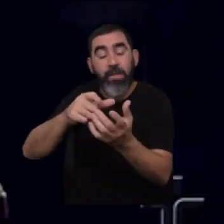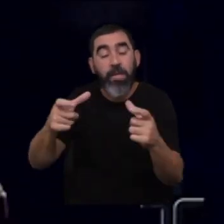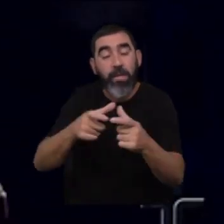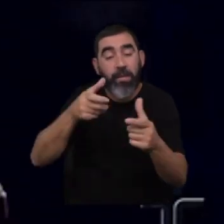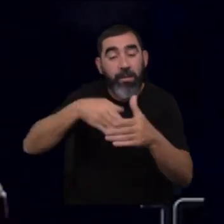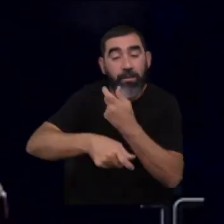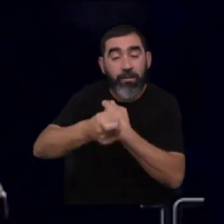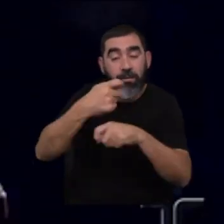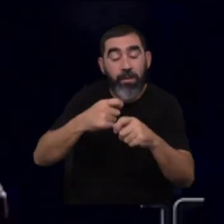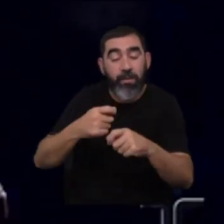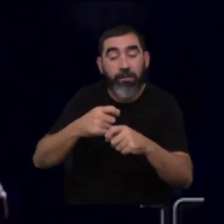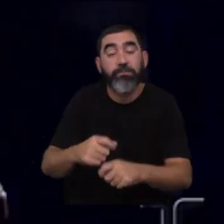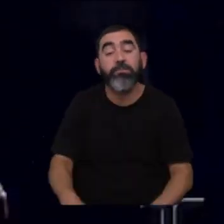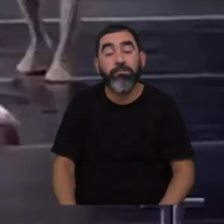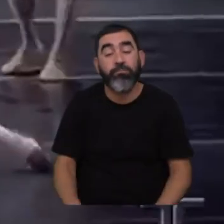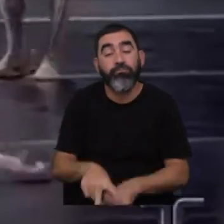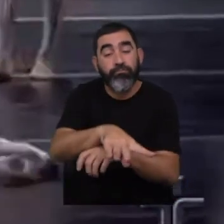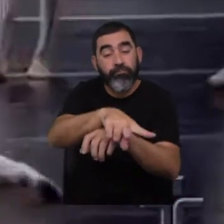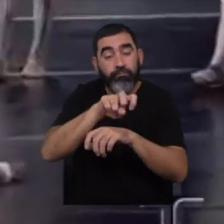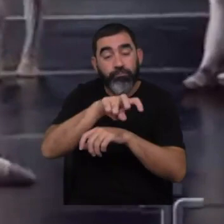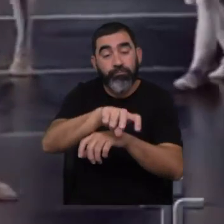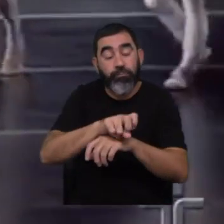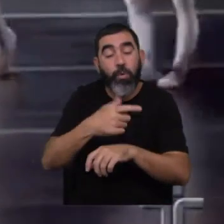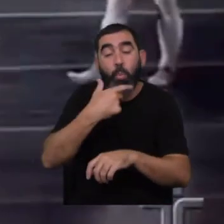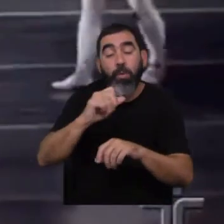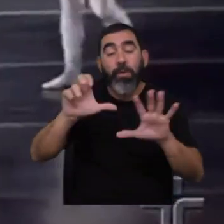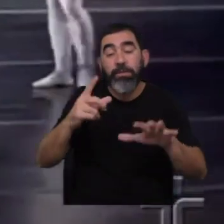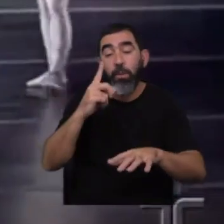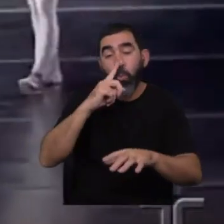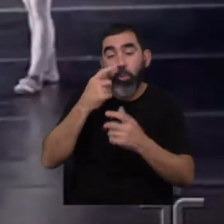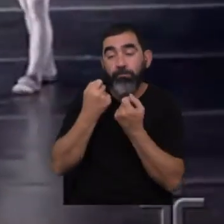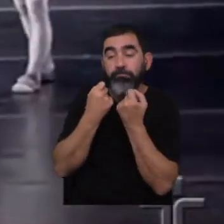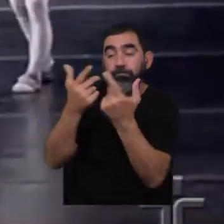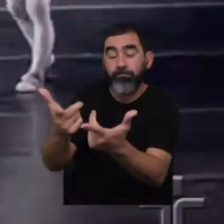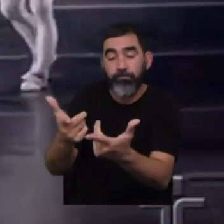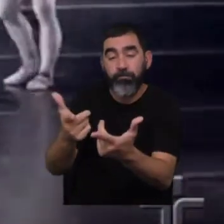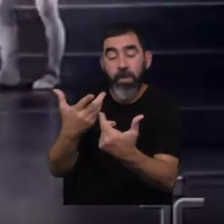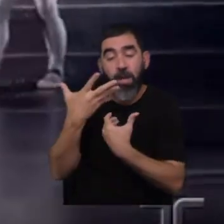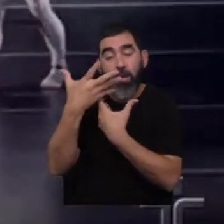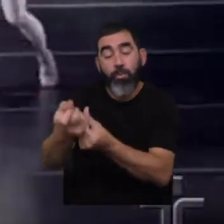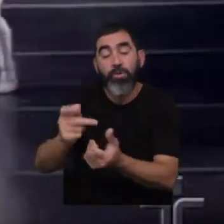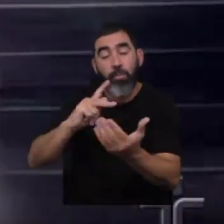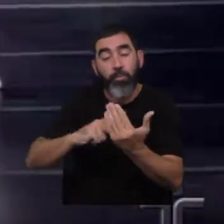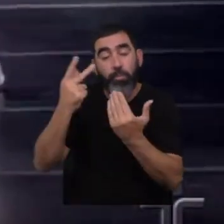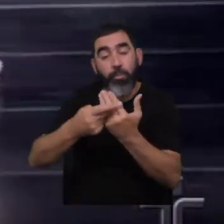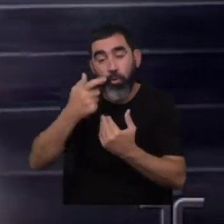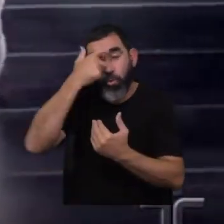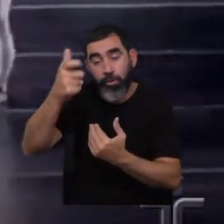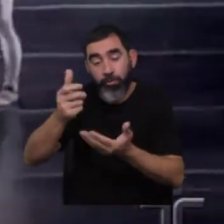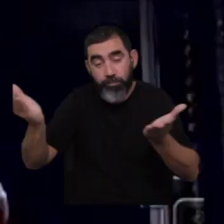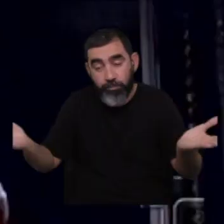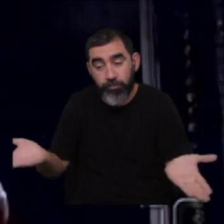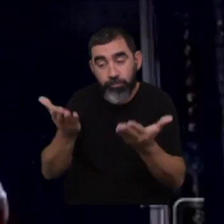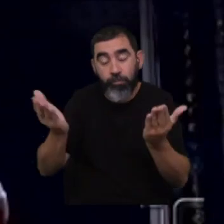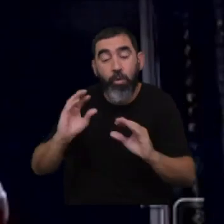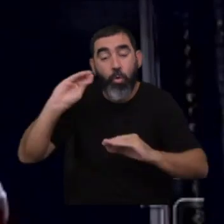en venta en Ticantel y lo recaudado en la función del jueves 6 de junio será destinado a apoyar proyectos científicos e impulsar la